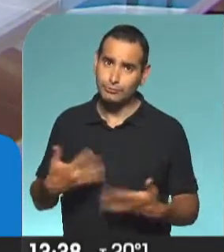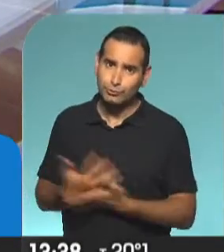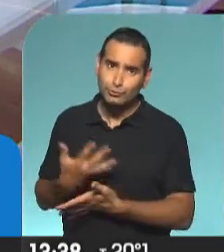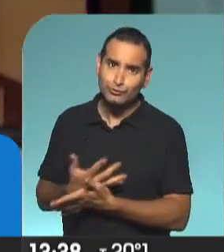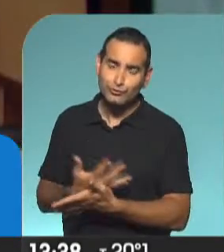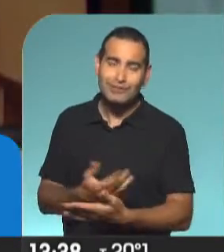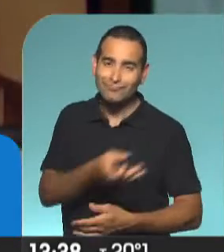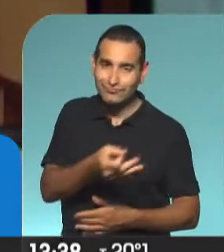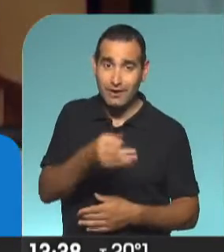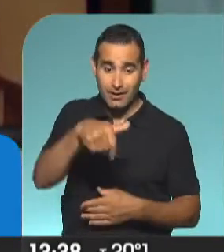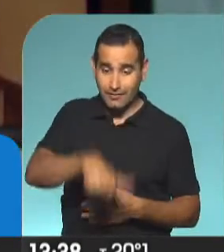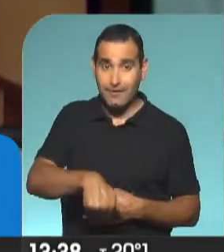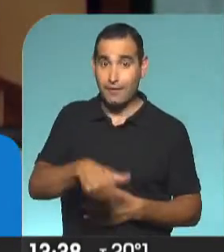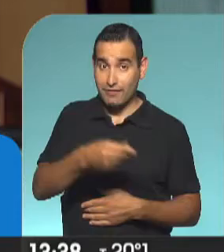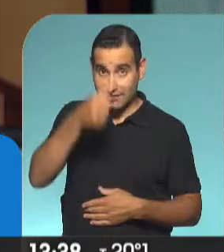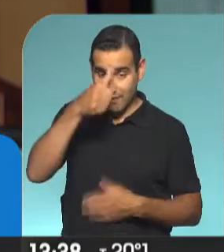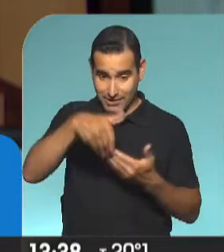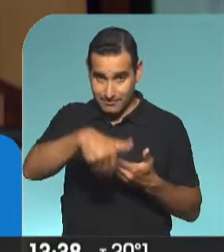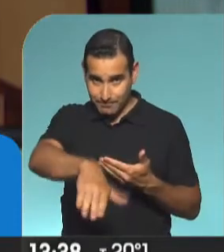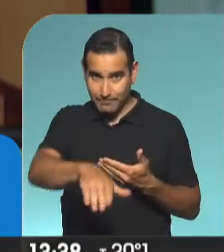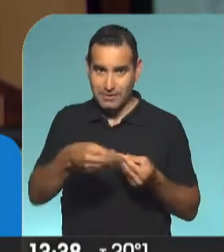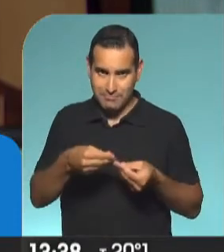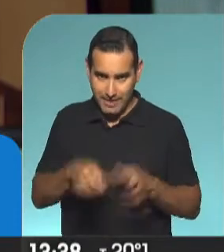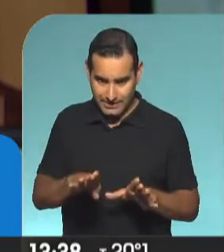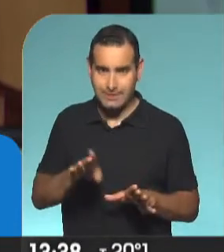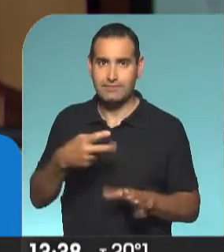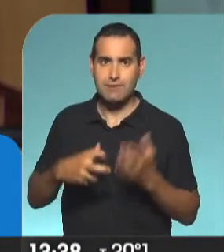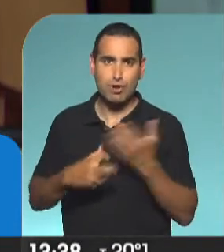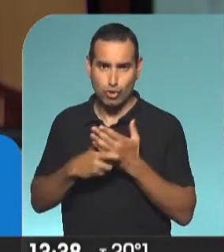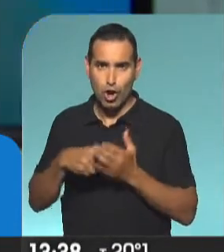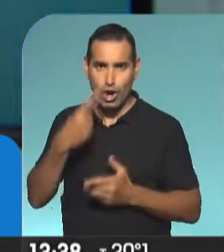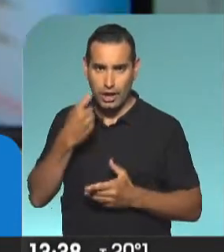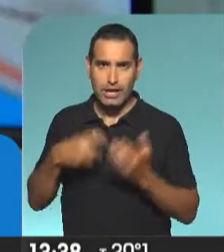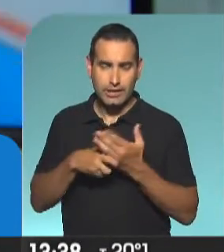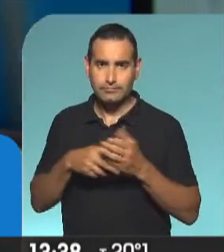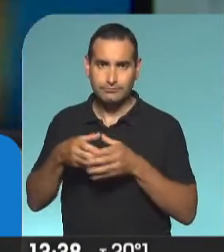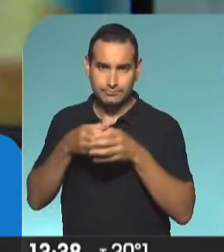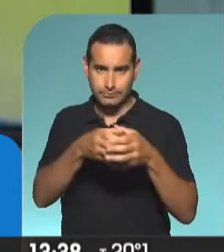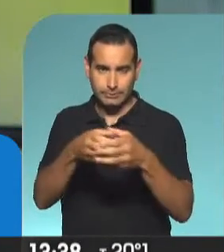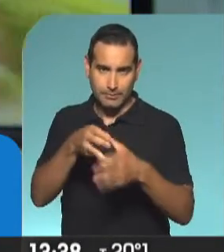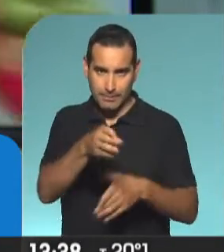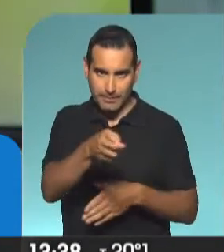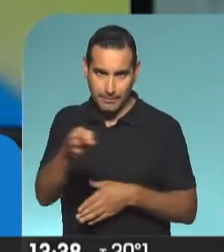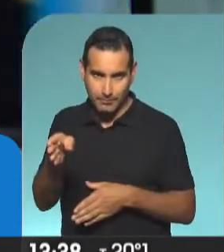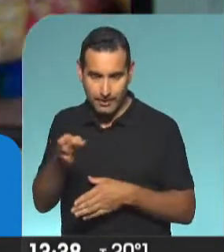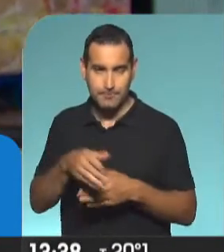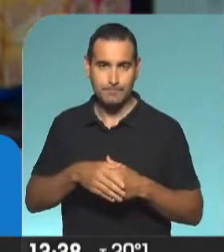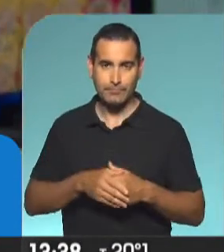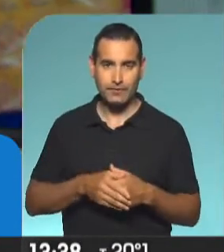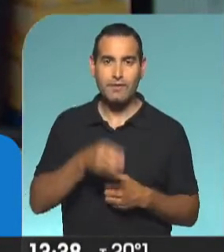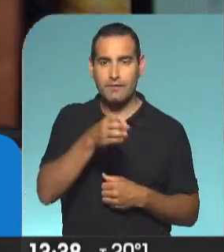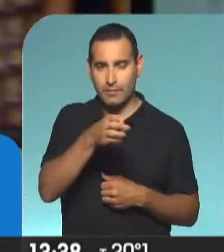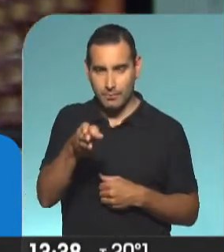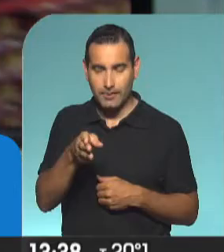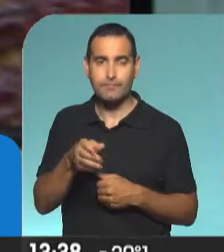esto va arrancar este mismo fin de semana ya ya van a salir a partir del sábado cuando haya visita de la secretaria de comercio interior de los inspectores van a ser